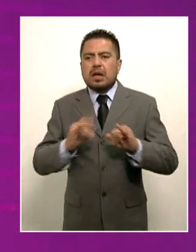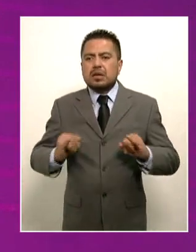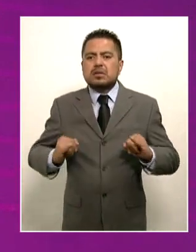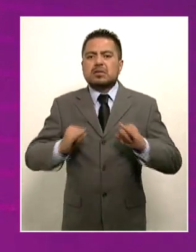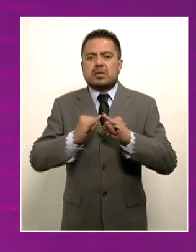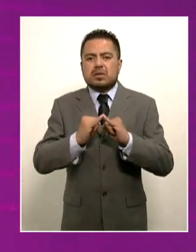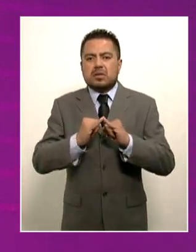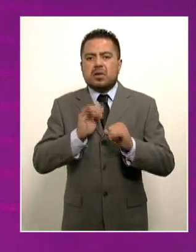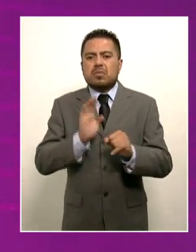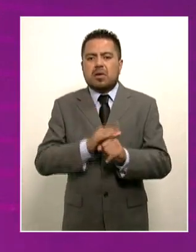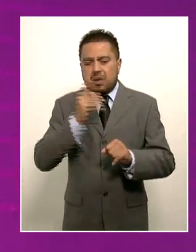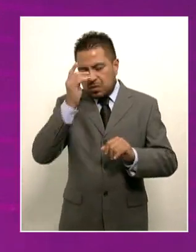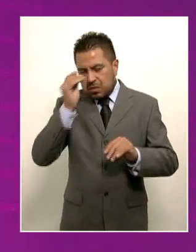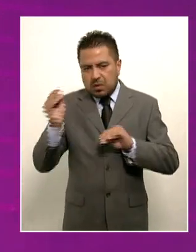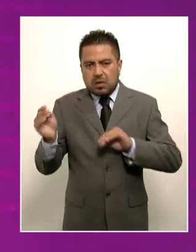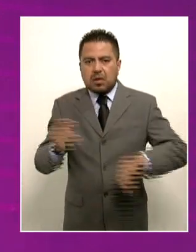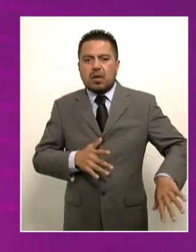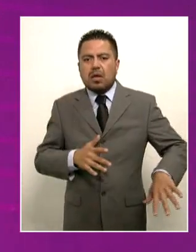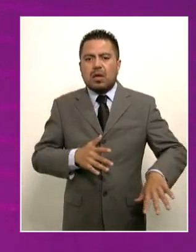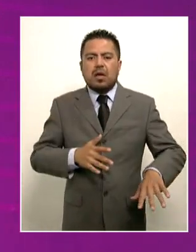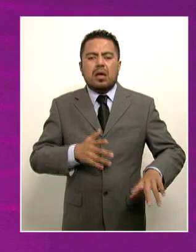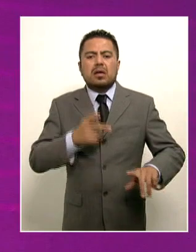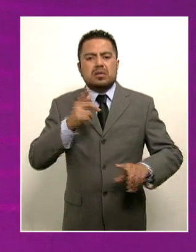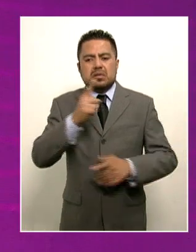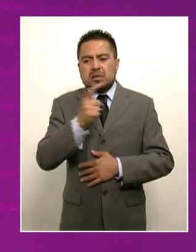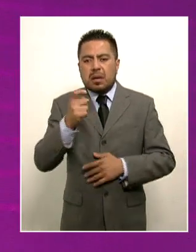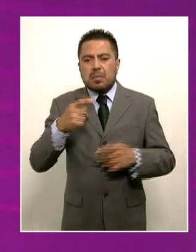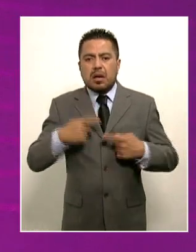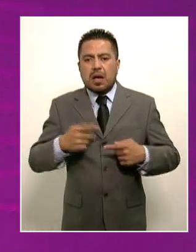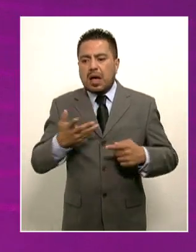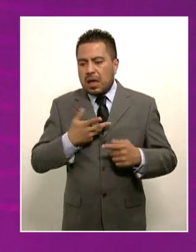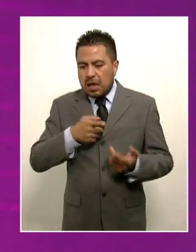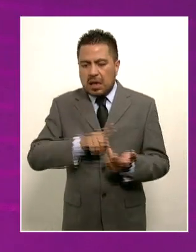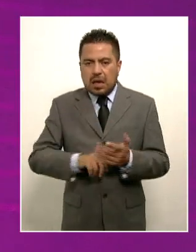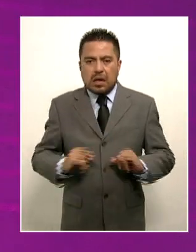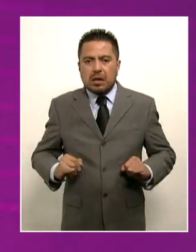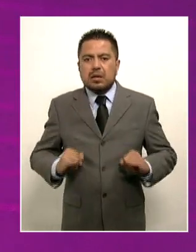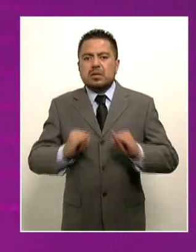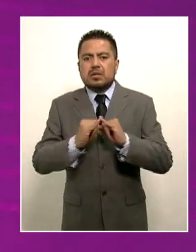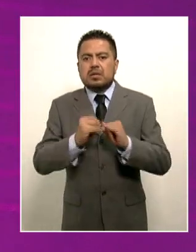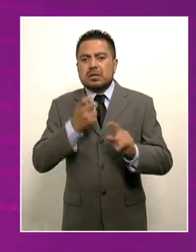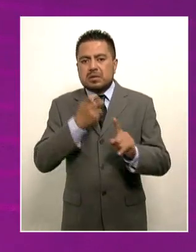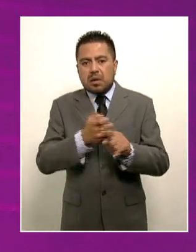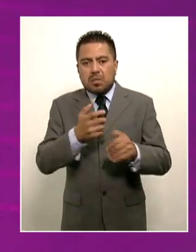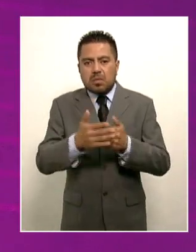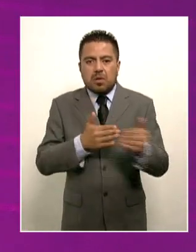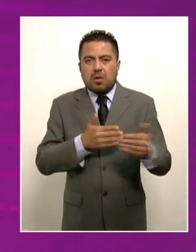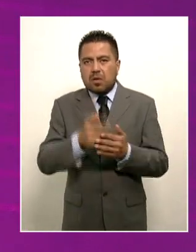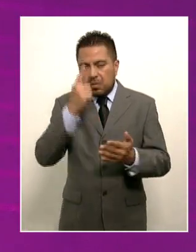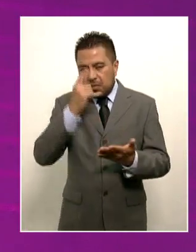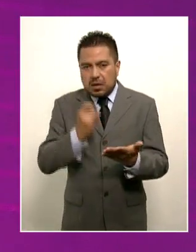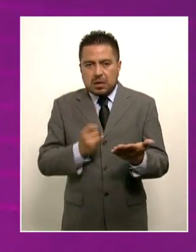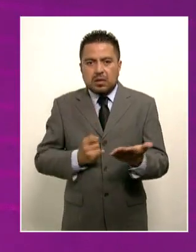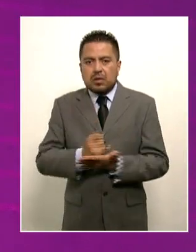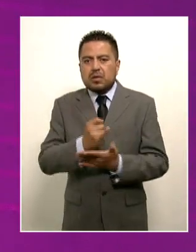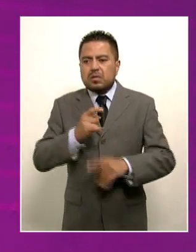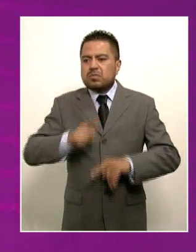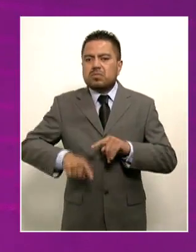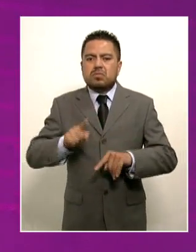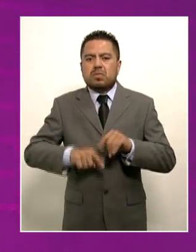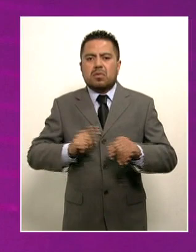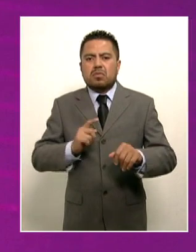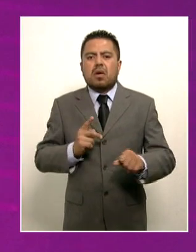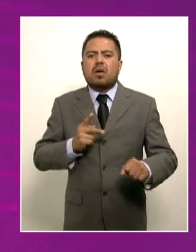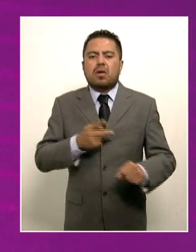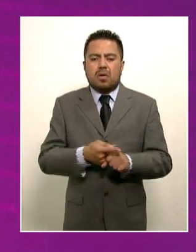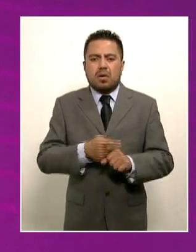instituciones, ¿no? Porque son abandonadas y hay 100 personas en una institución. Y este modelo de toma de sustitución de la